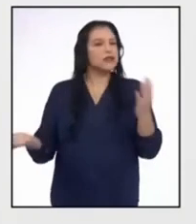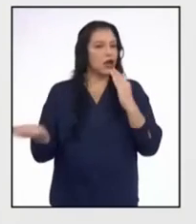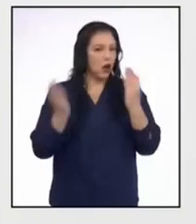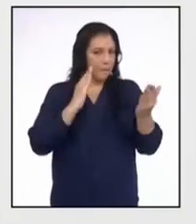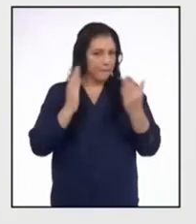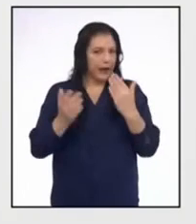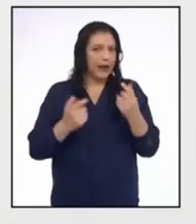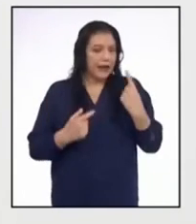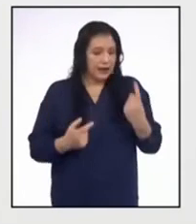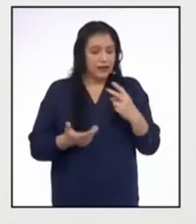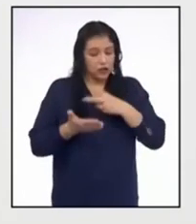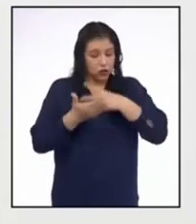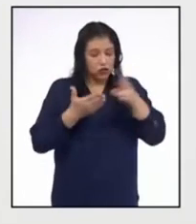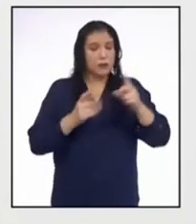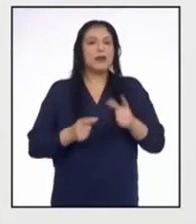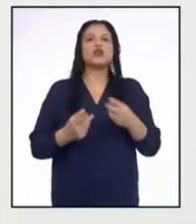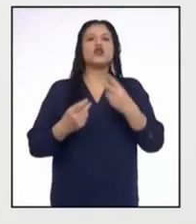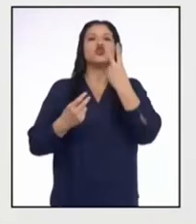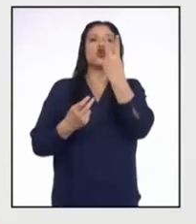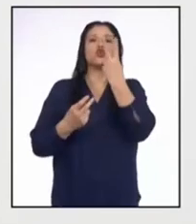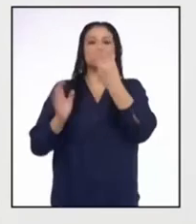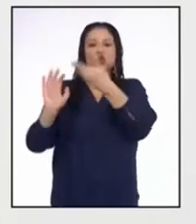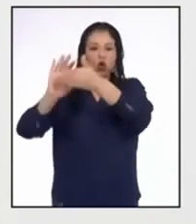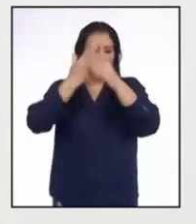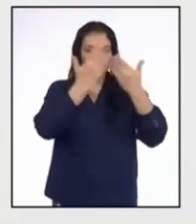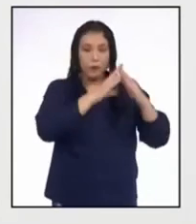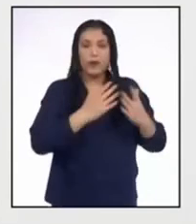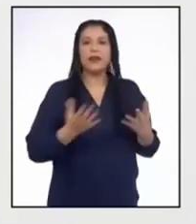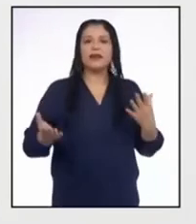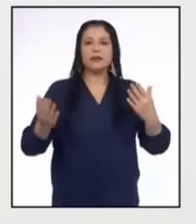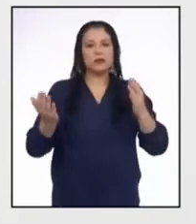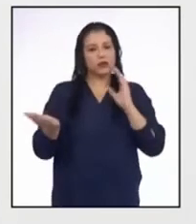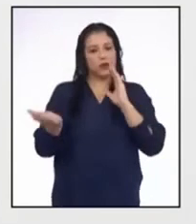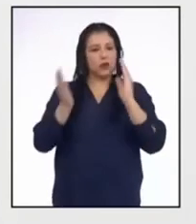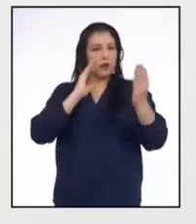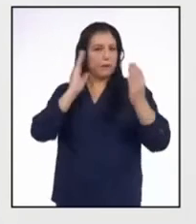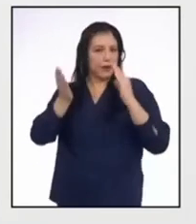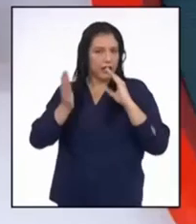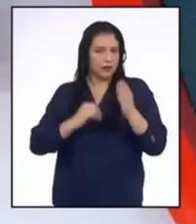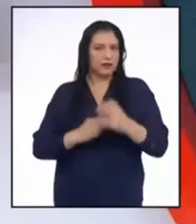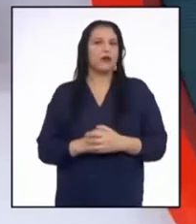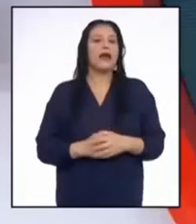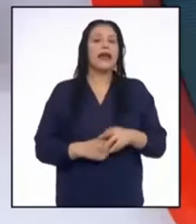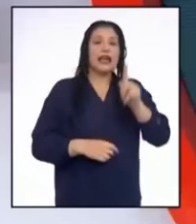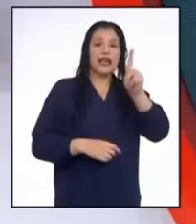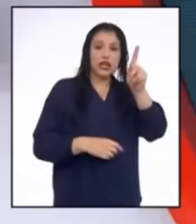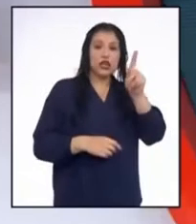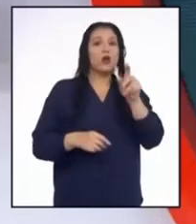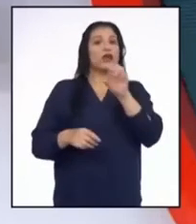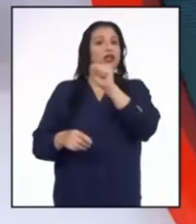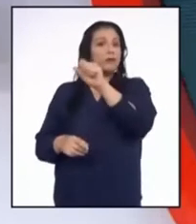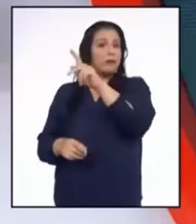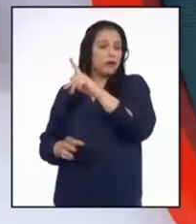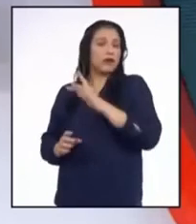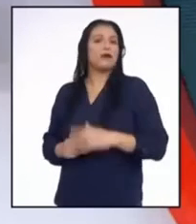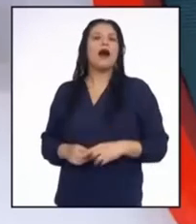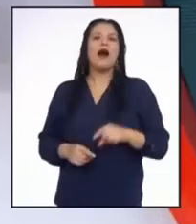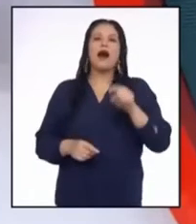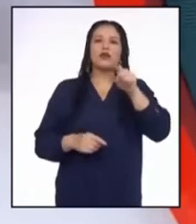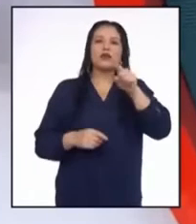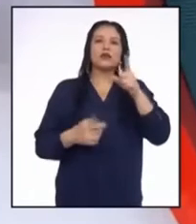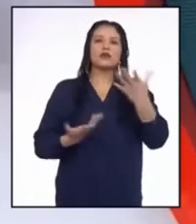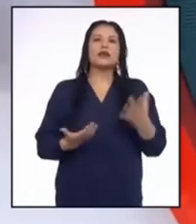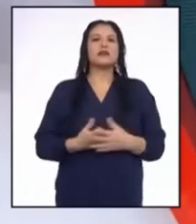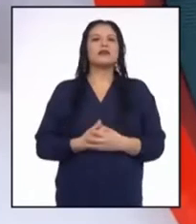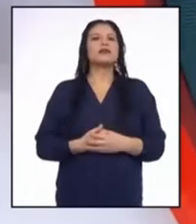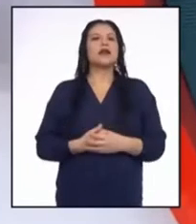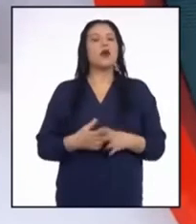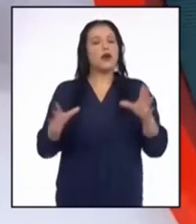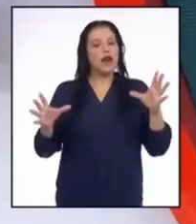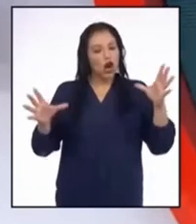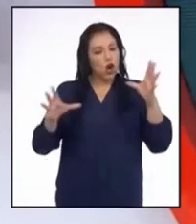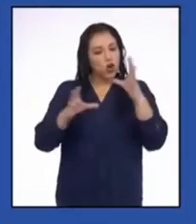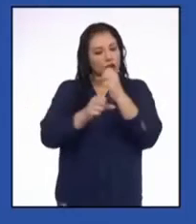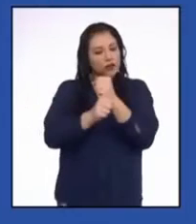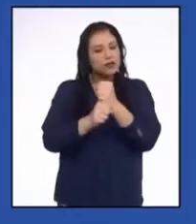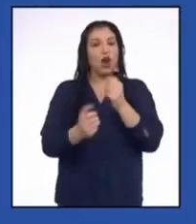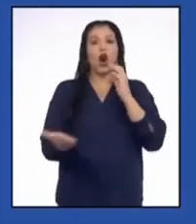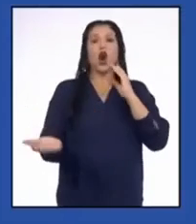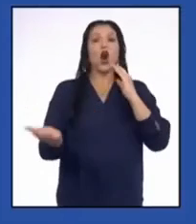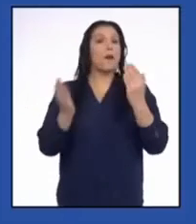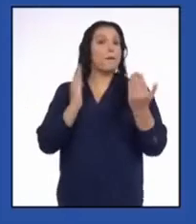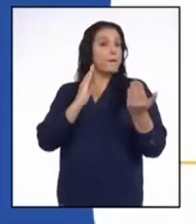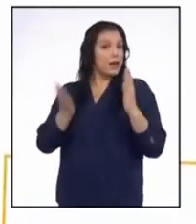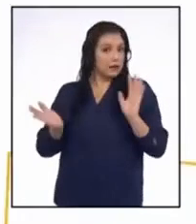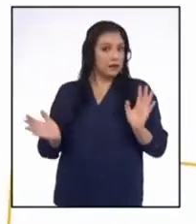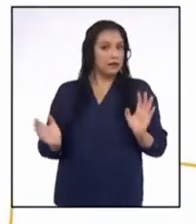ido comparando 2 comunidades, Quichua y Shipibo-Conibo. Entonces, esta sería una conclusión